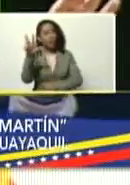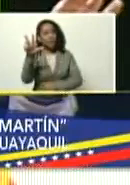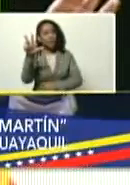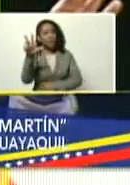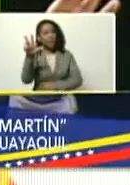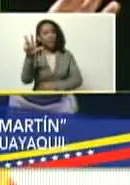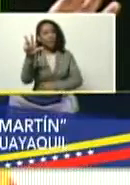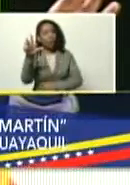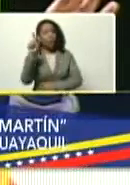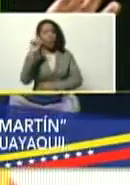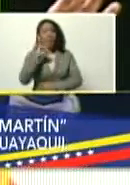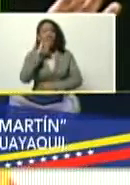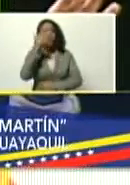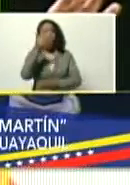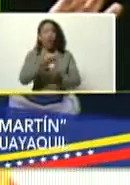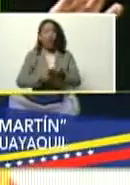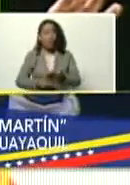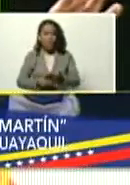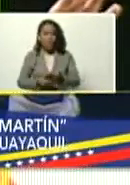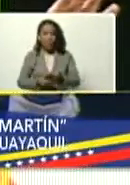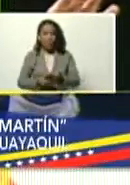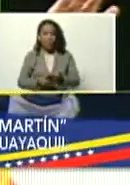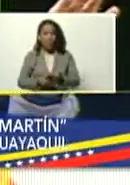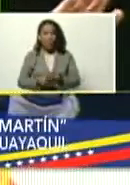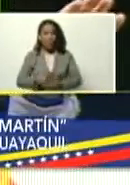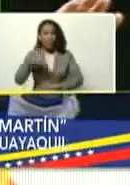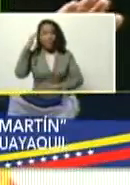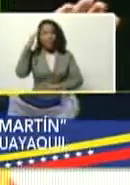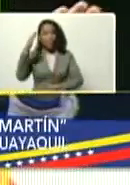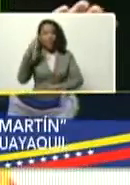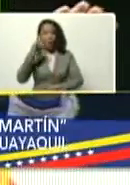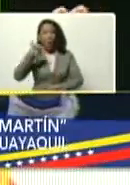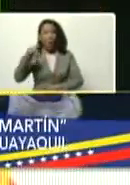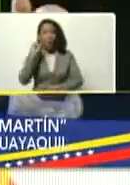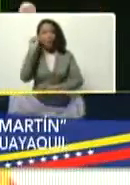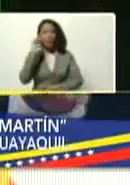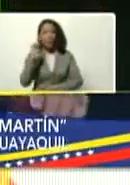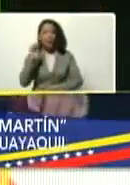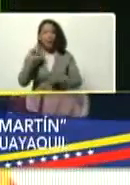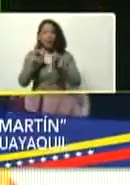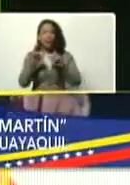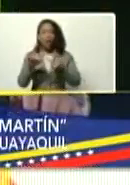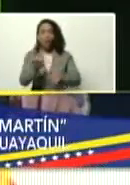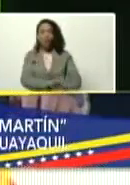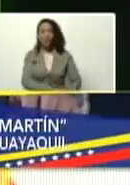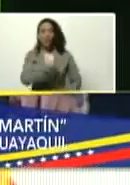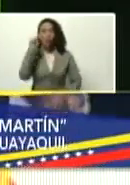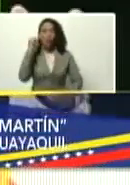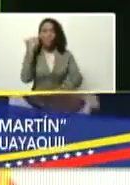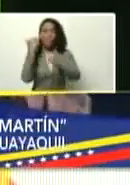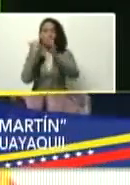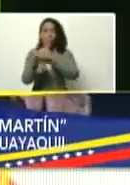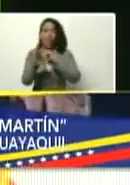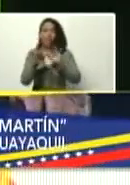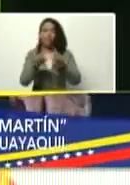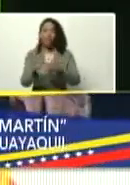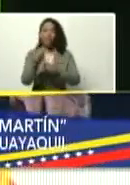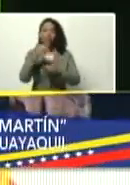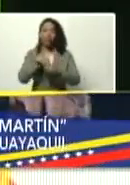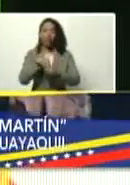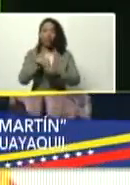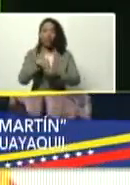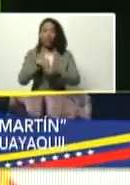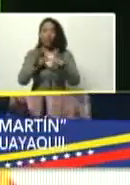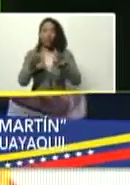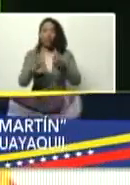Uno es un informe del teniente coronel José Gabriel Pérez, el secretario del Libertador, que le envía al ministro de Relaciones Exteriores, secretario de Relaciones